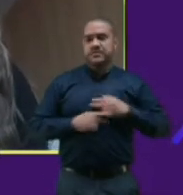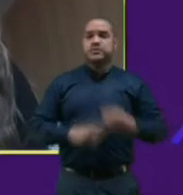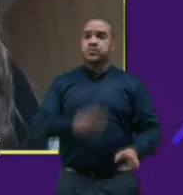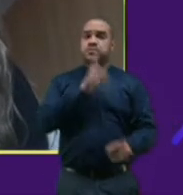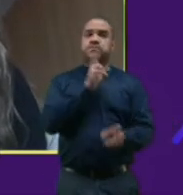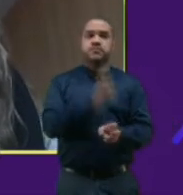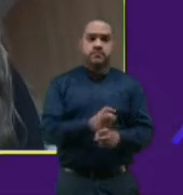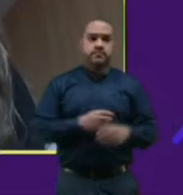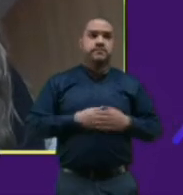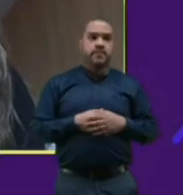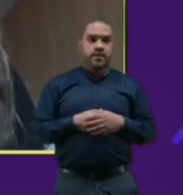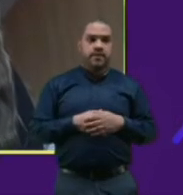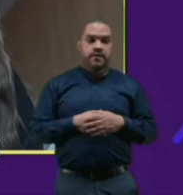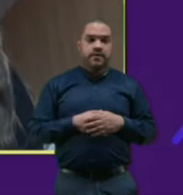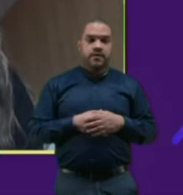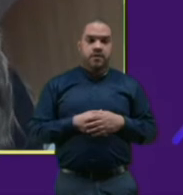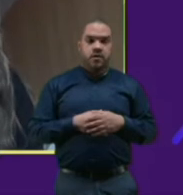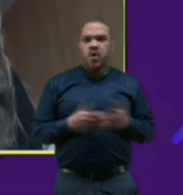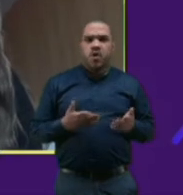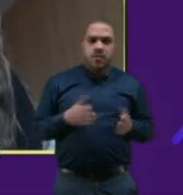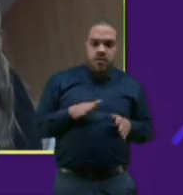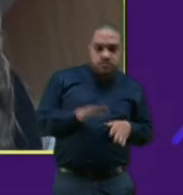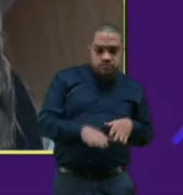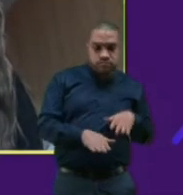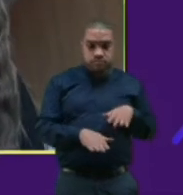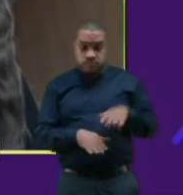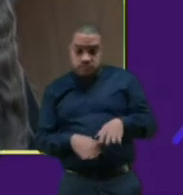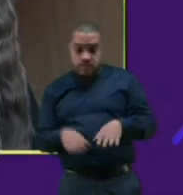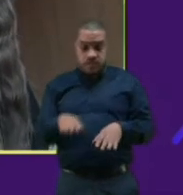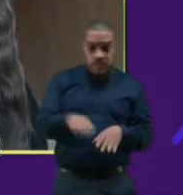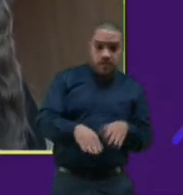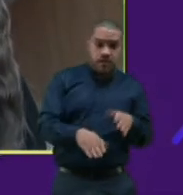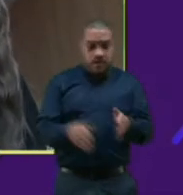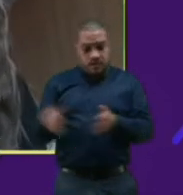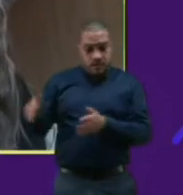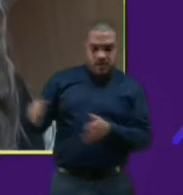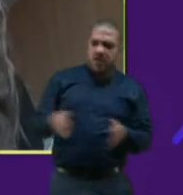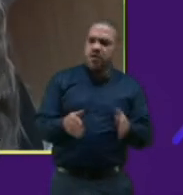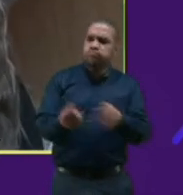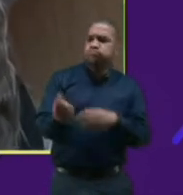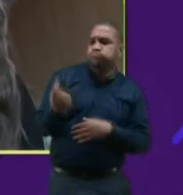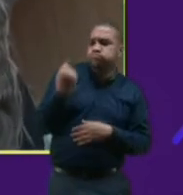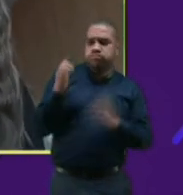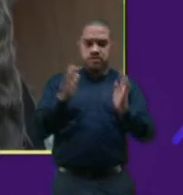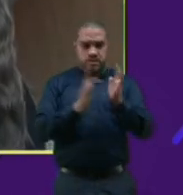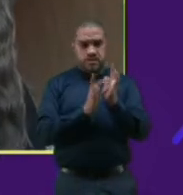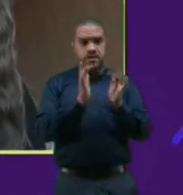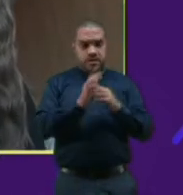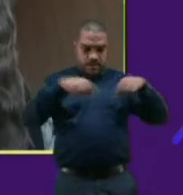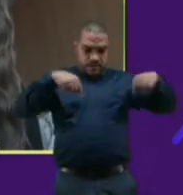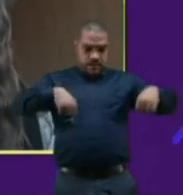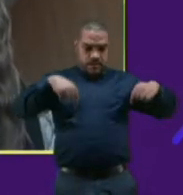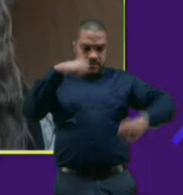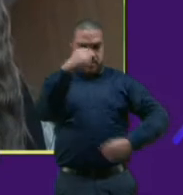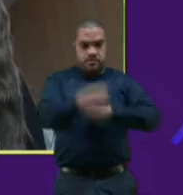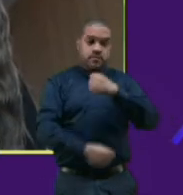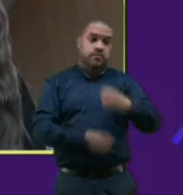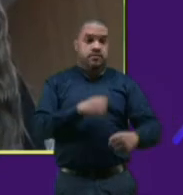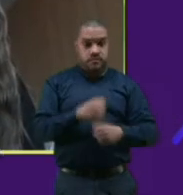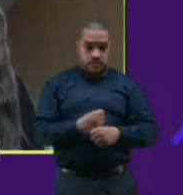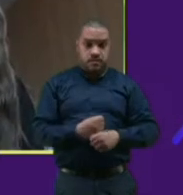Mi, digamos, el camino de levantar capital empezó en abril de este año. Realmente nosotros, como para empezar la